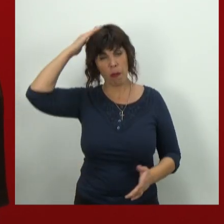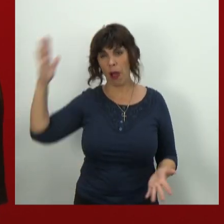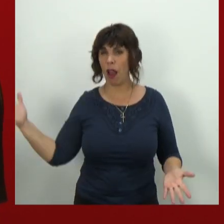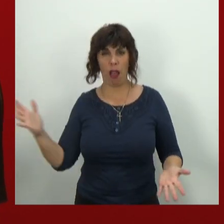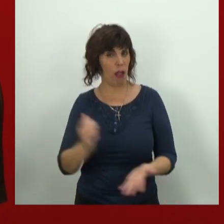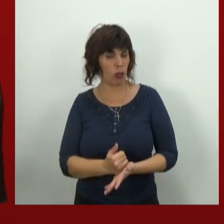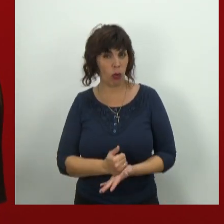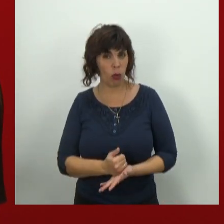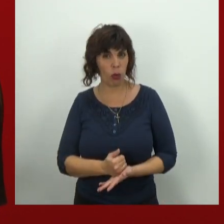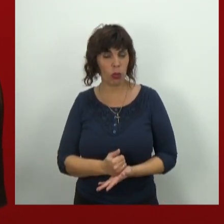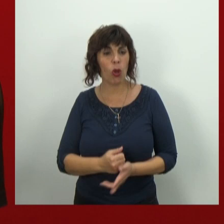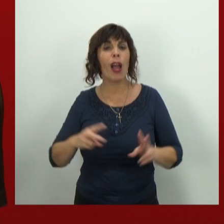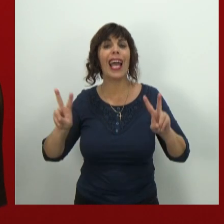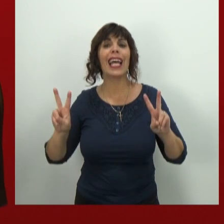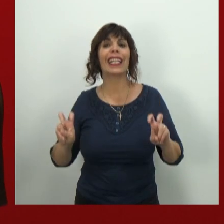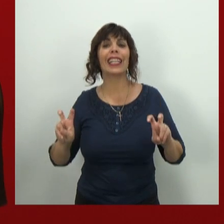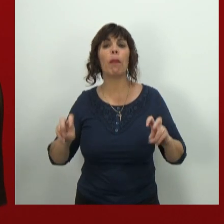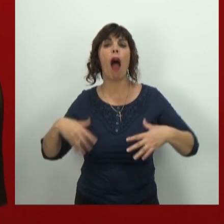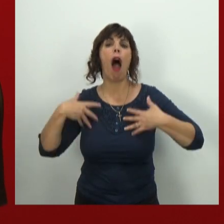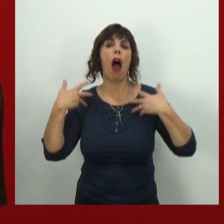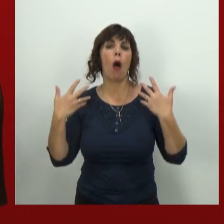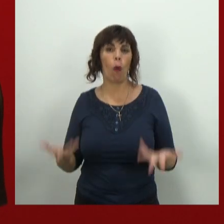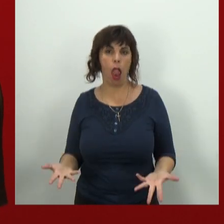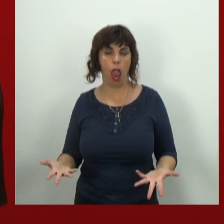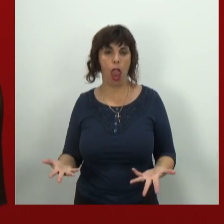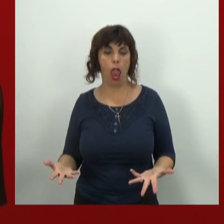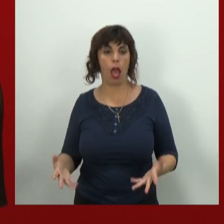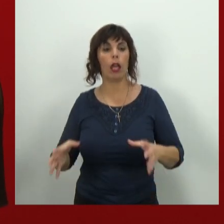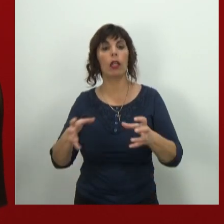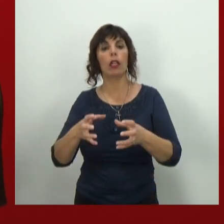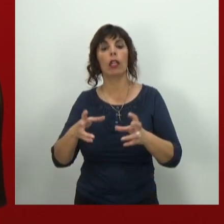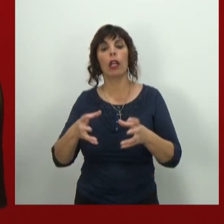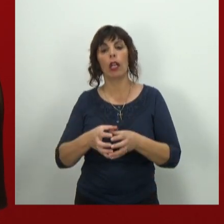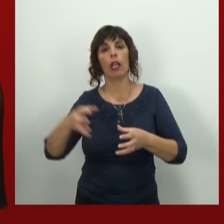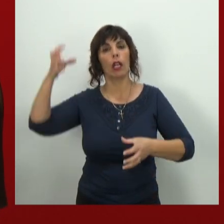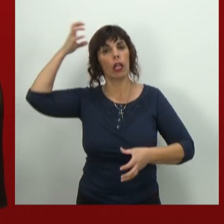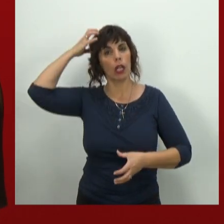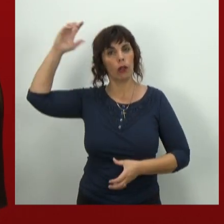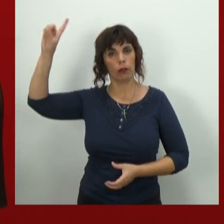su anuncio era el reino de Dios.